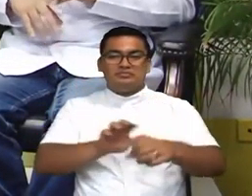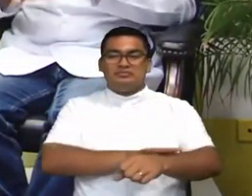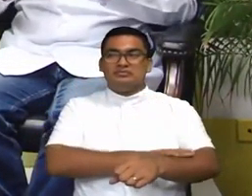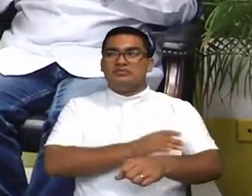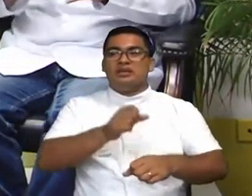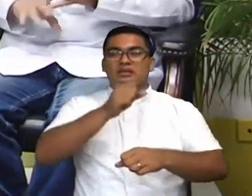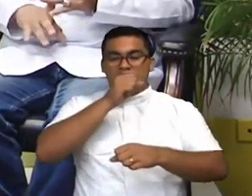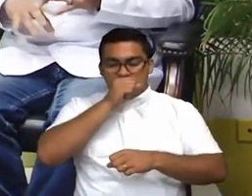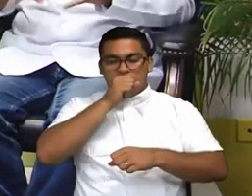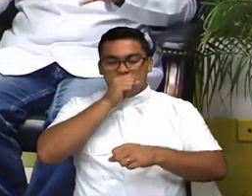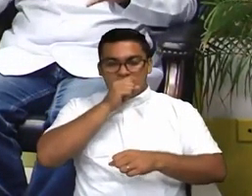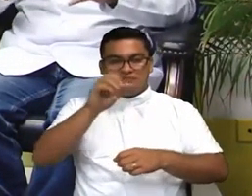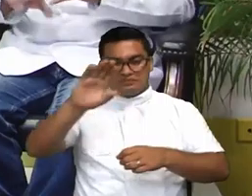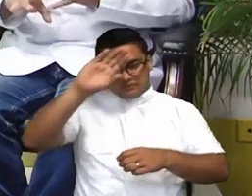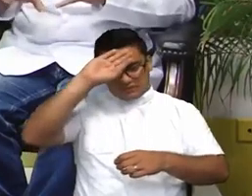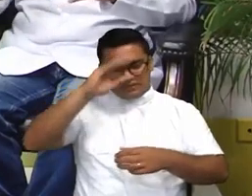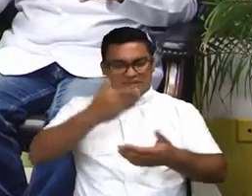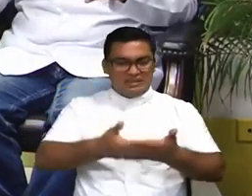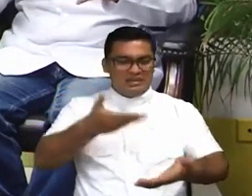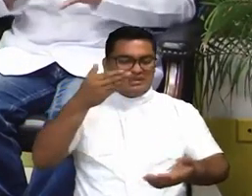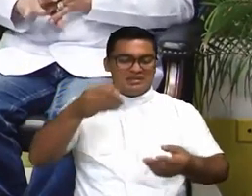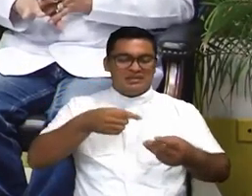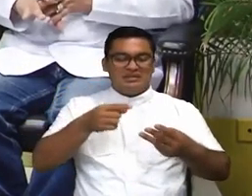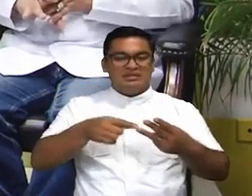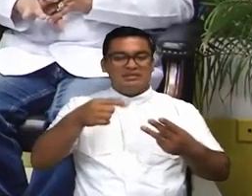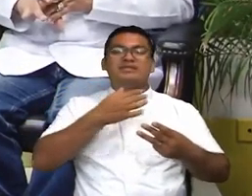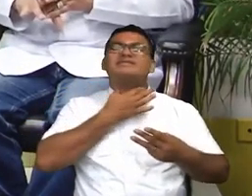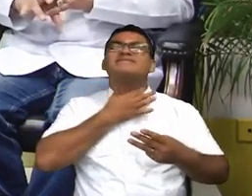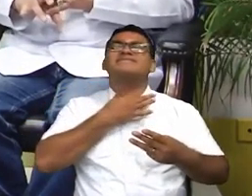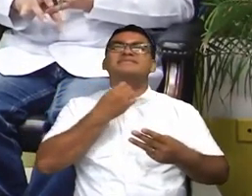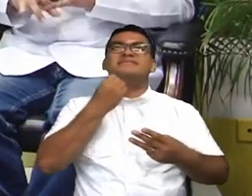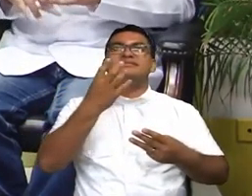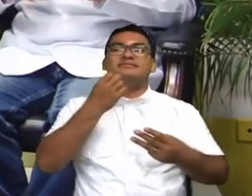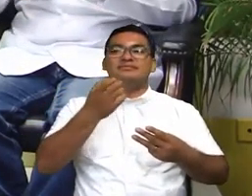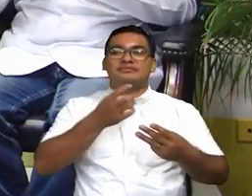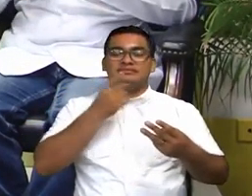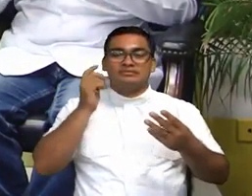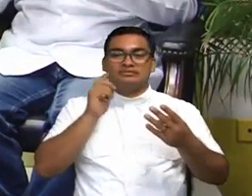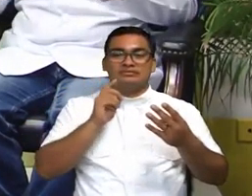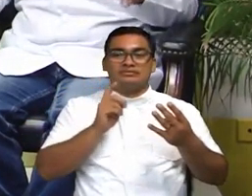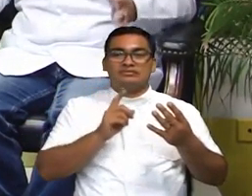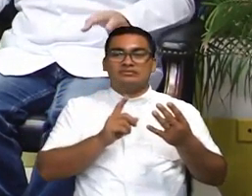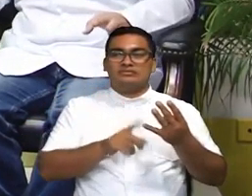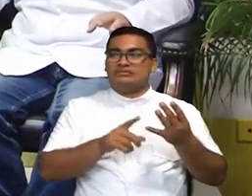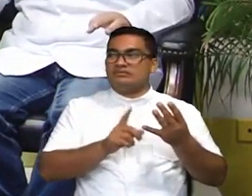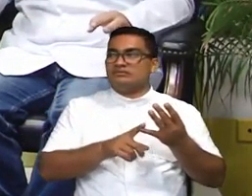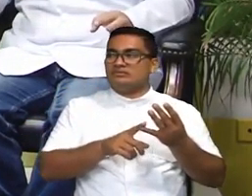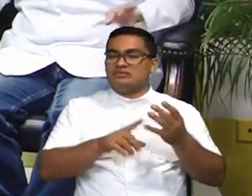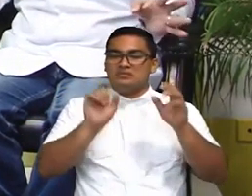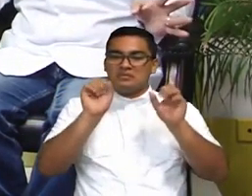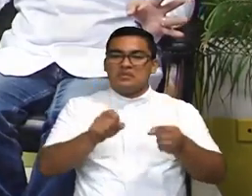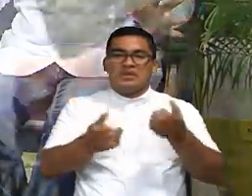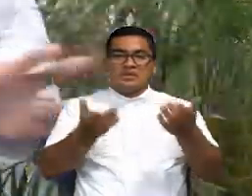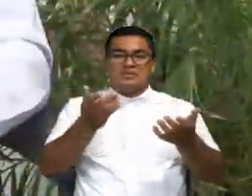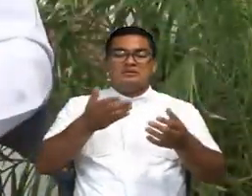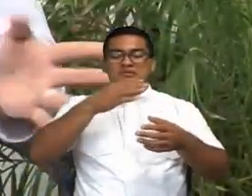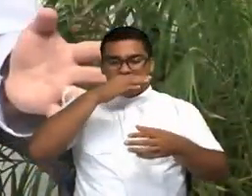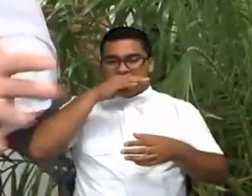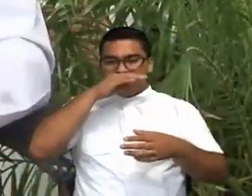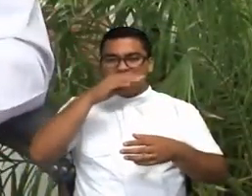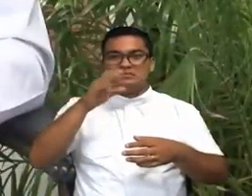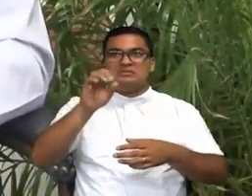Tos, fiebre, gripe, dolor de garganta, ¿ya? Se te puede confundir con una gripe común,